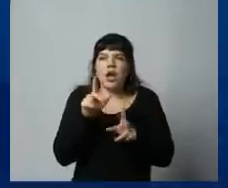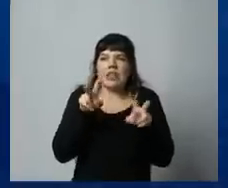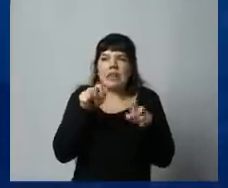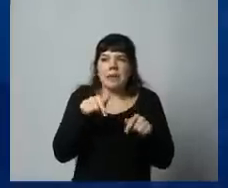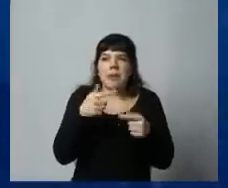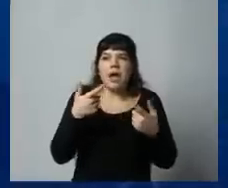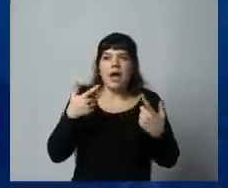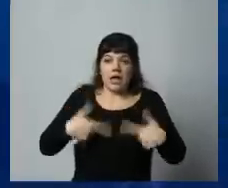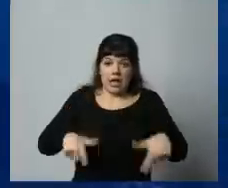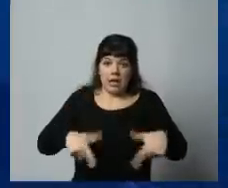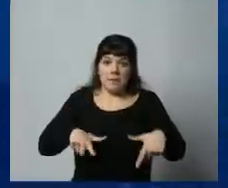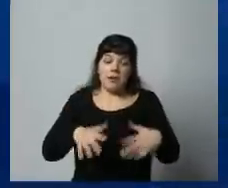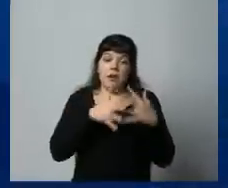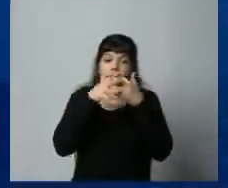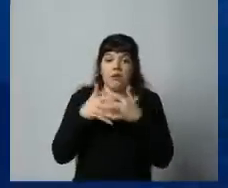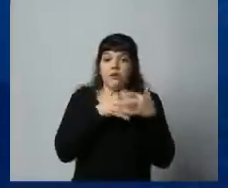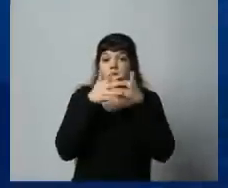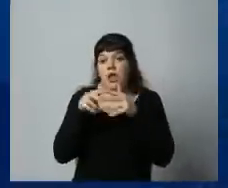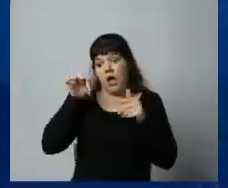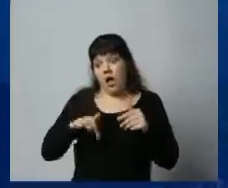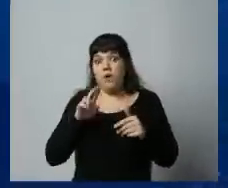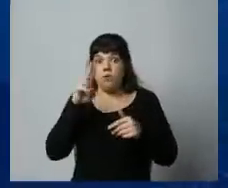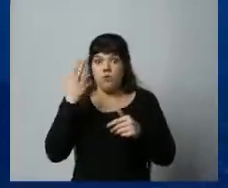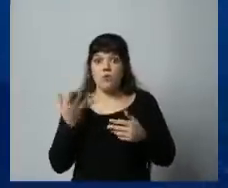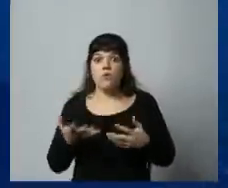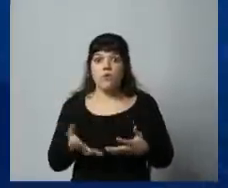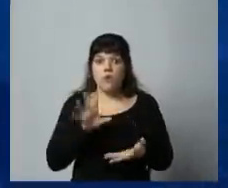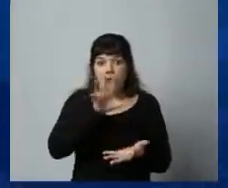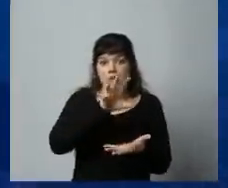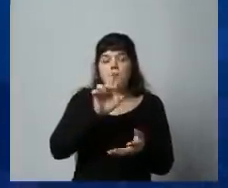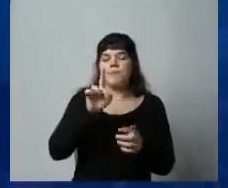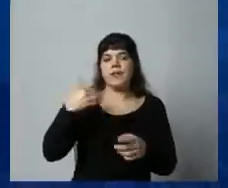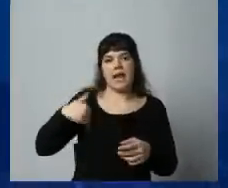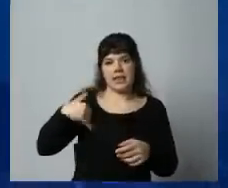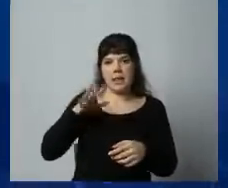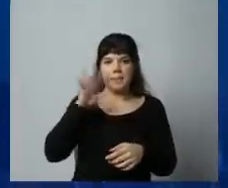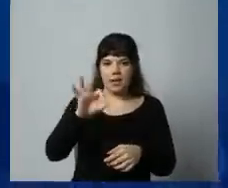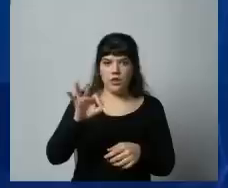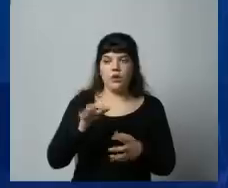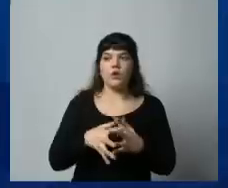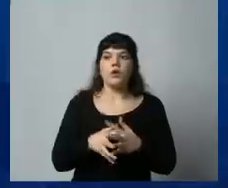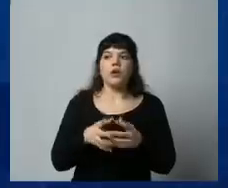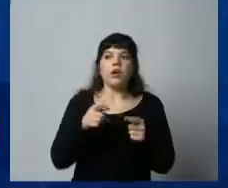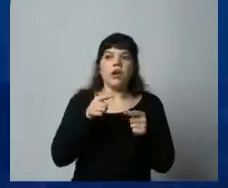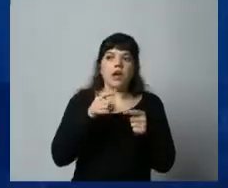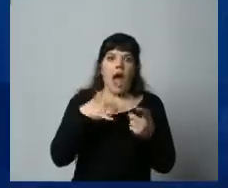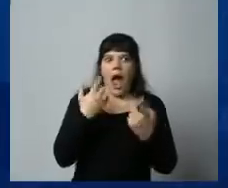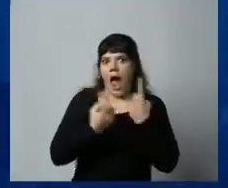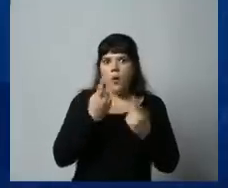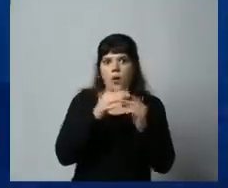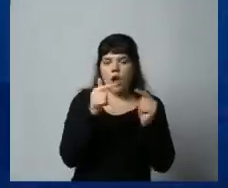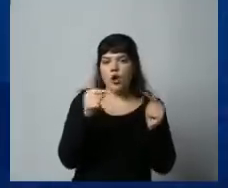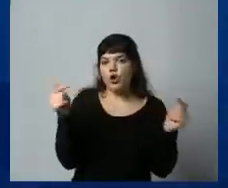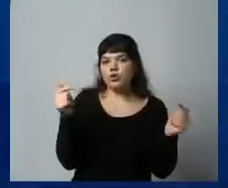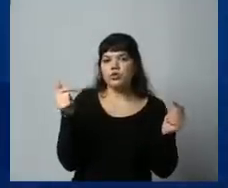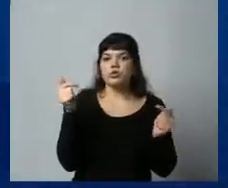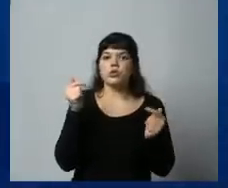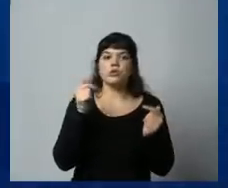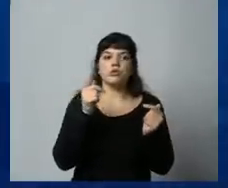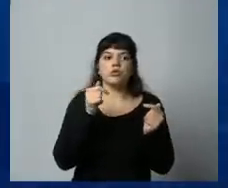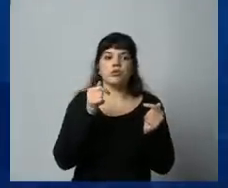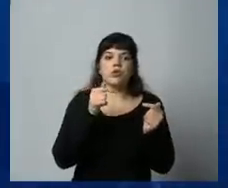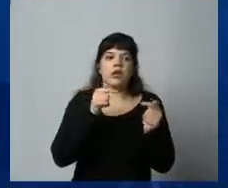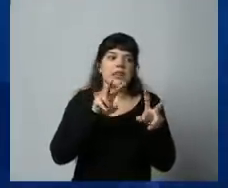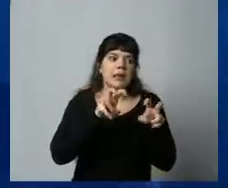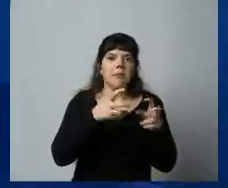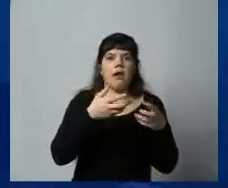embajador de Estados Unidos Aquí en Argentina lo vemos donando algunas este insumos para